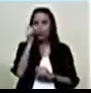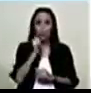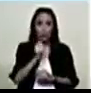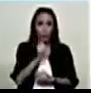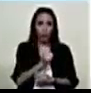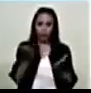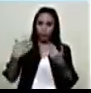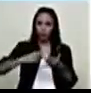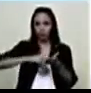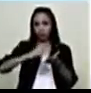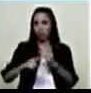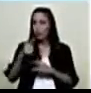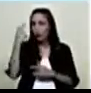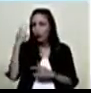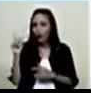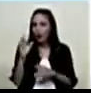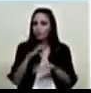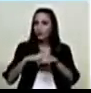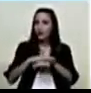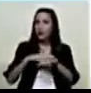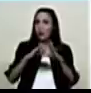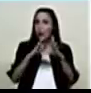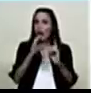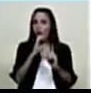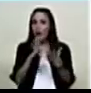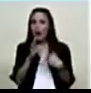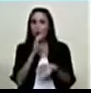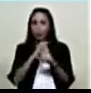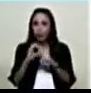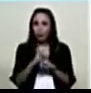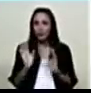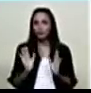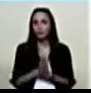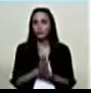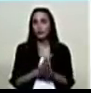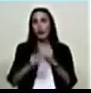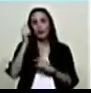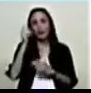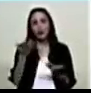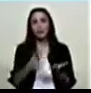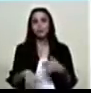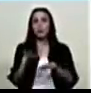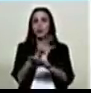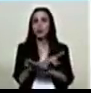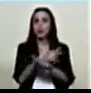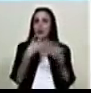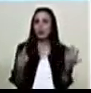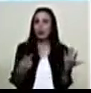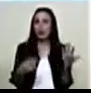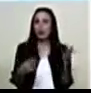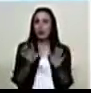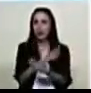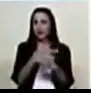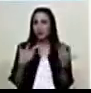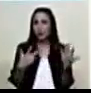carnaval. ¿Te parece, Ernesto? Fin de semana del 17 y 18 de